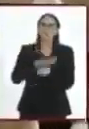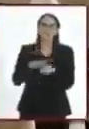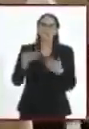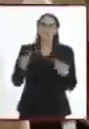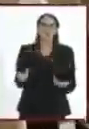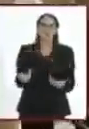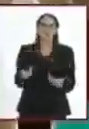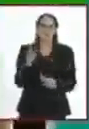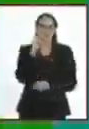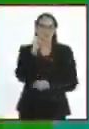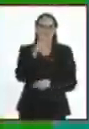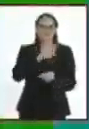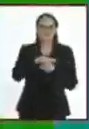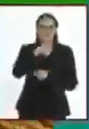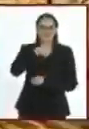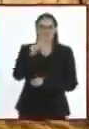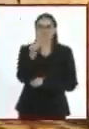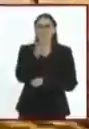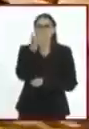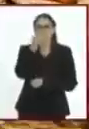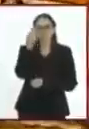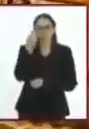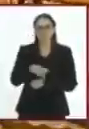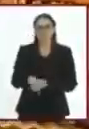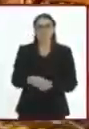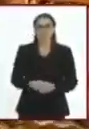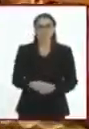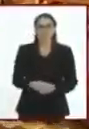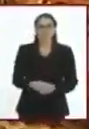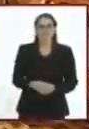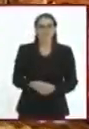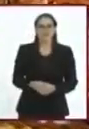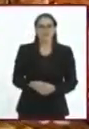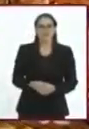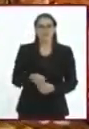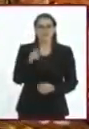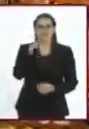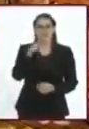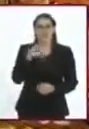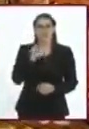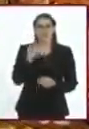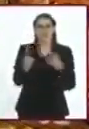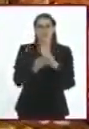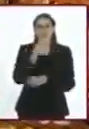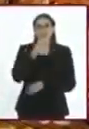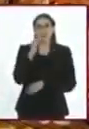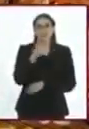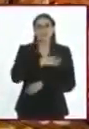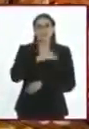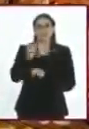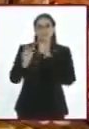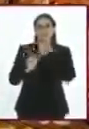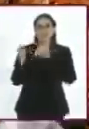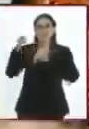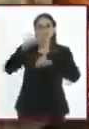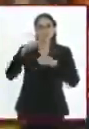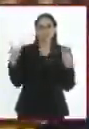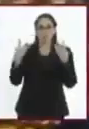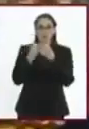nuestras tradiciones. La época virreinal en la Nueva España conjuntó elementos